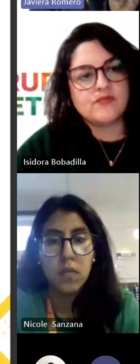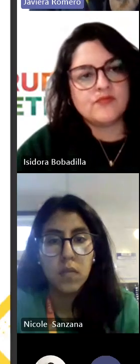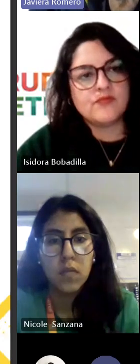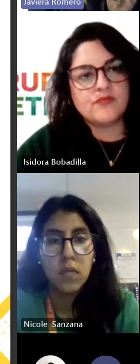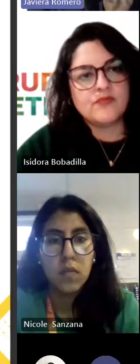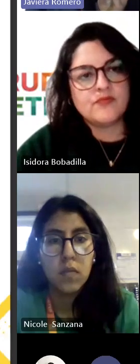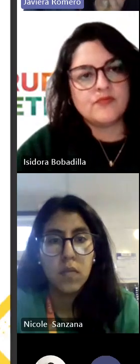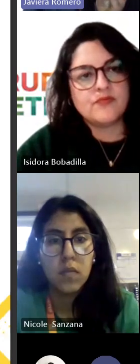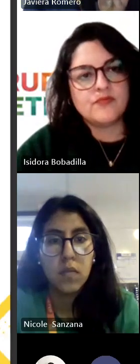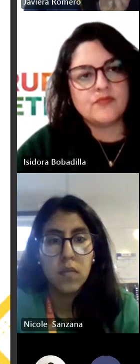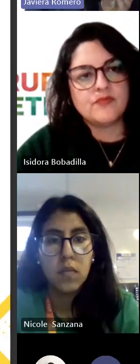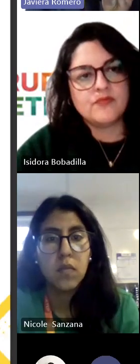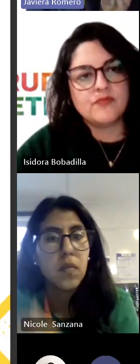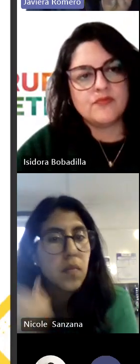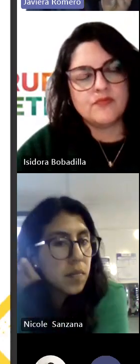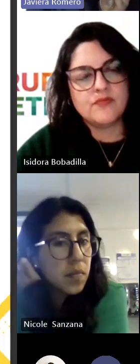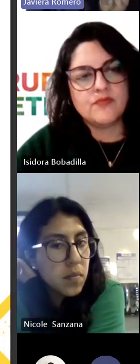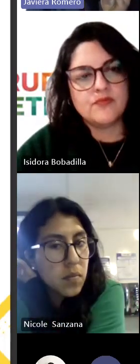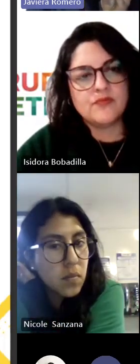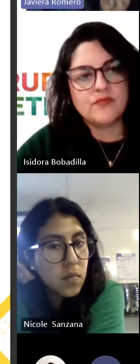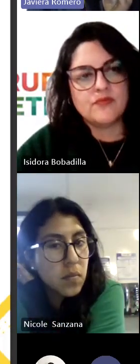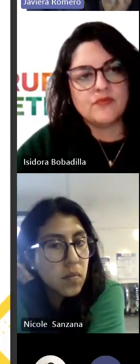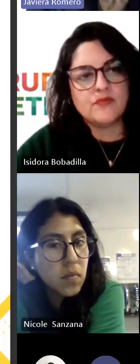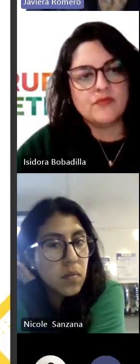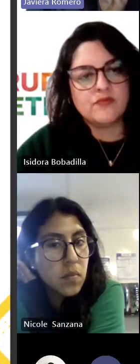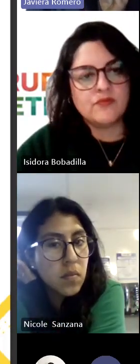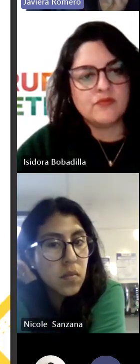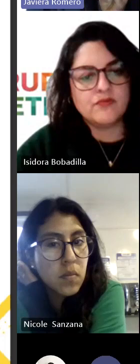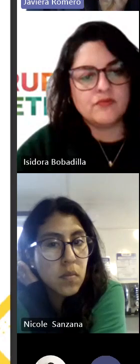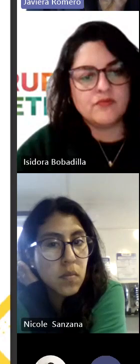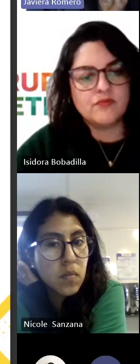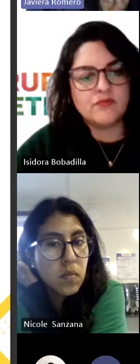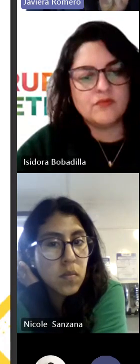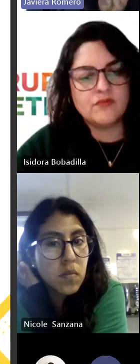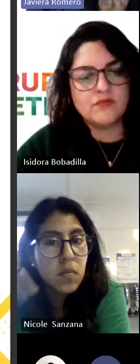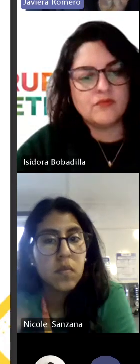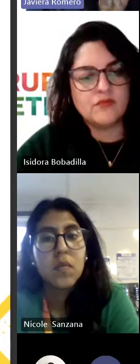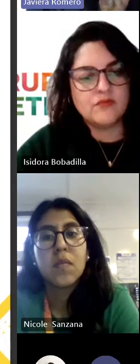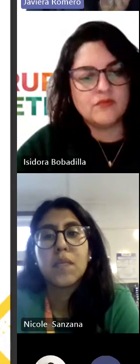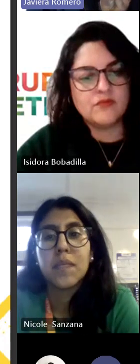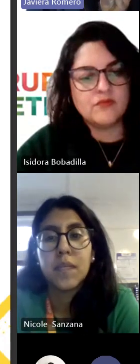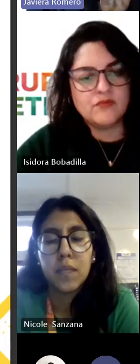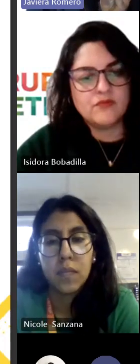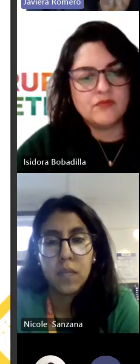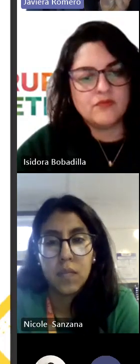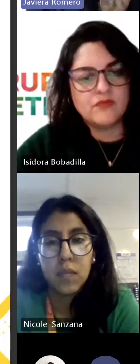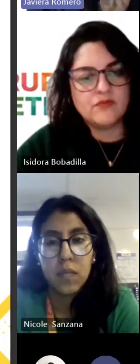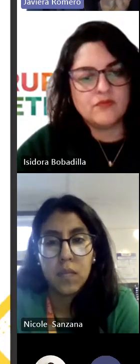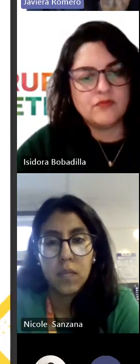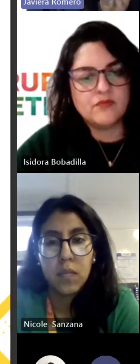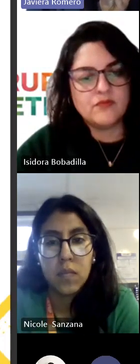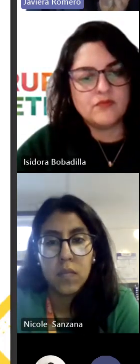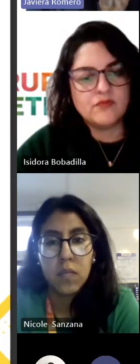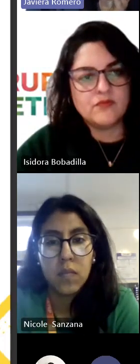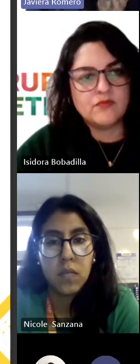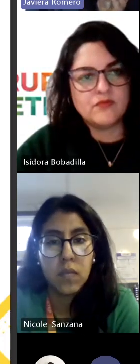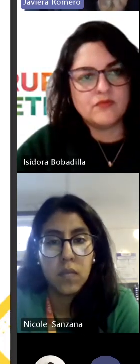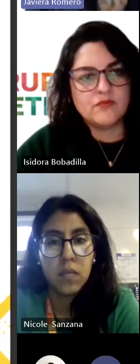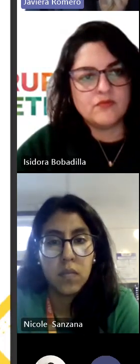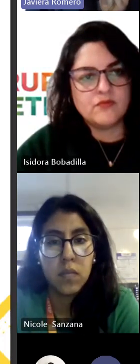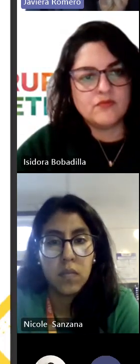comunidad educativa, la discapacidad o también los problemas de salud crónicos, también pueden ser un factor de